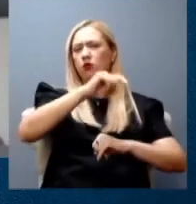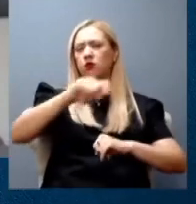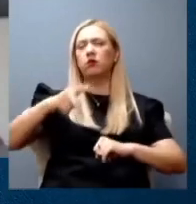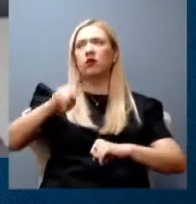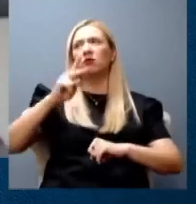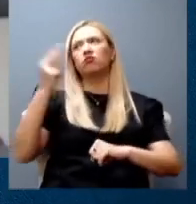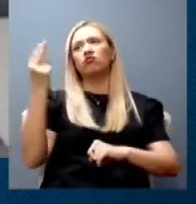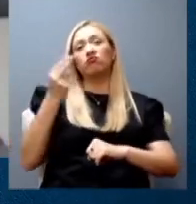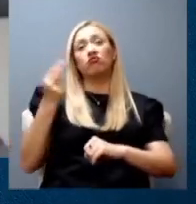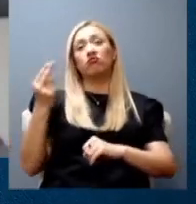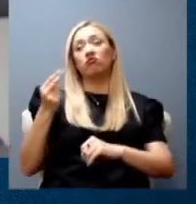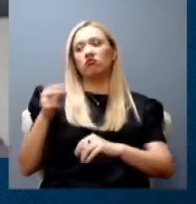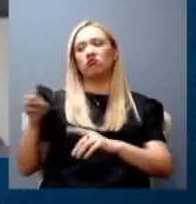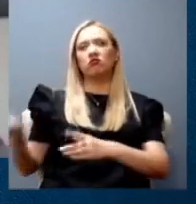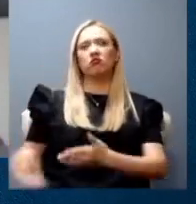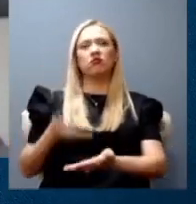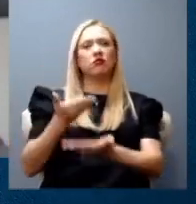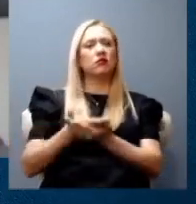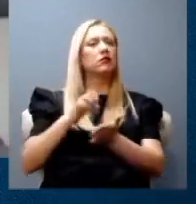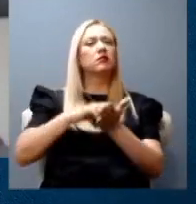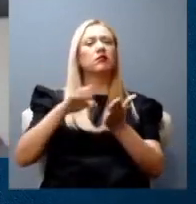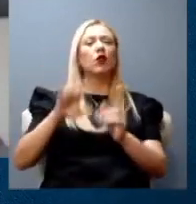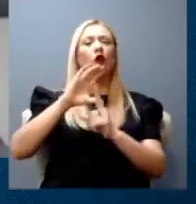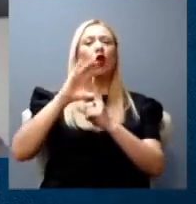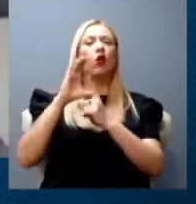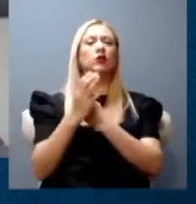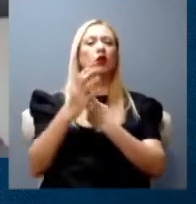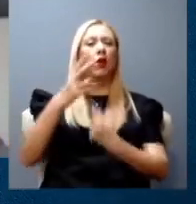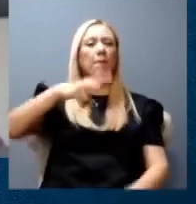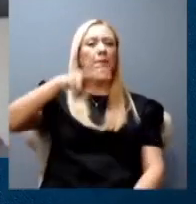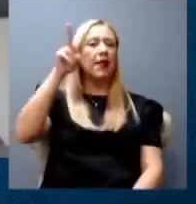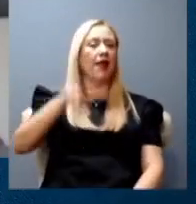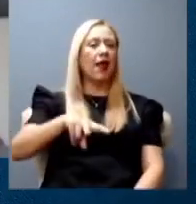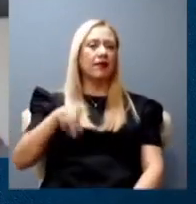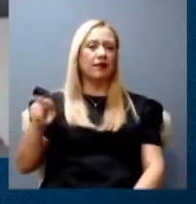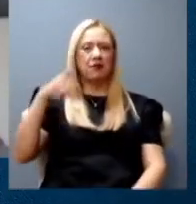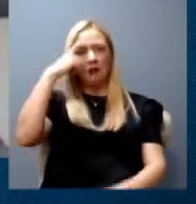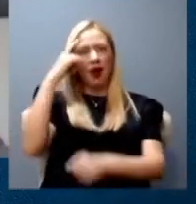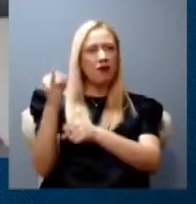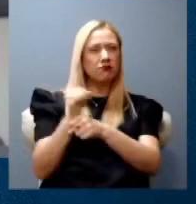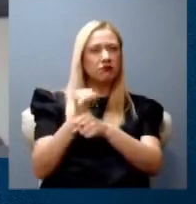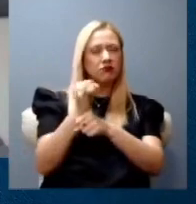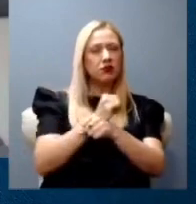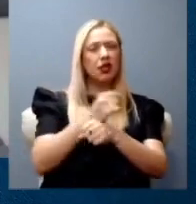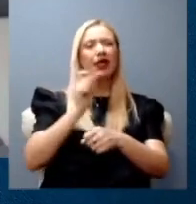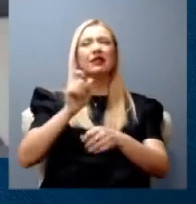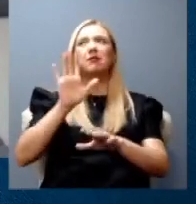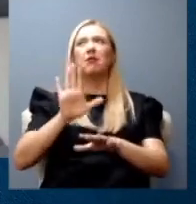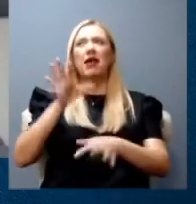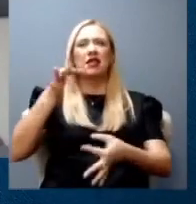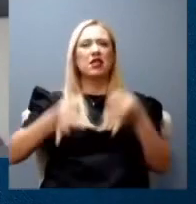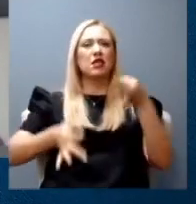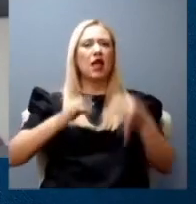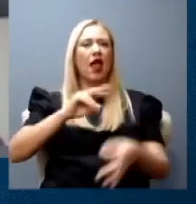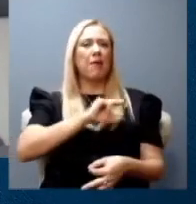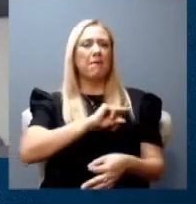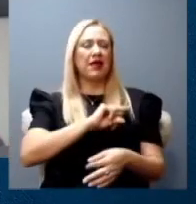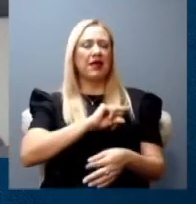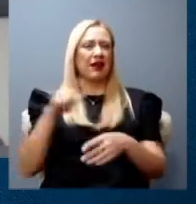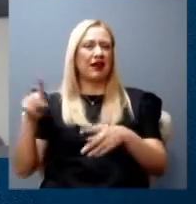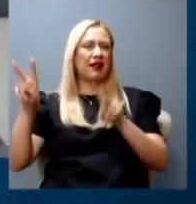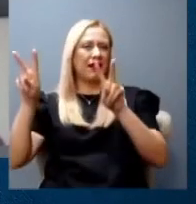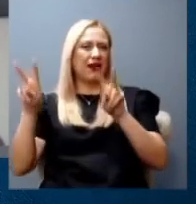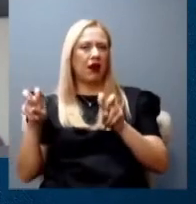mecanismos extraordinarios como las comisiones de la verdad, como tribunales especiales, durante muchos años,